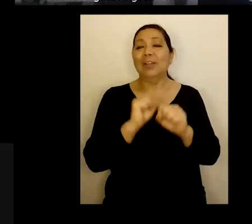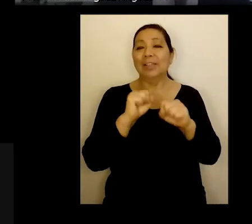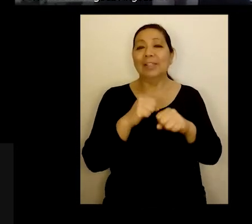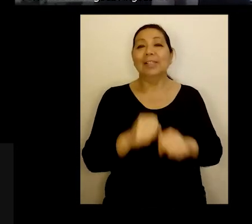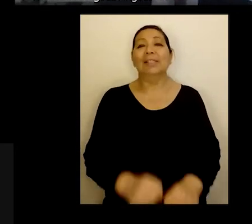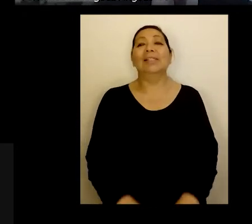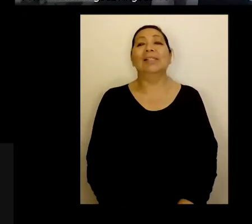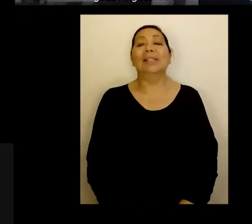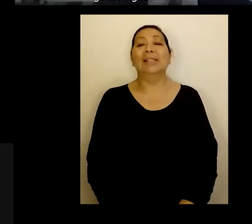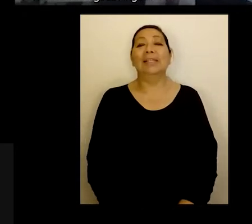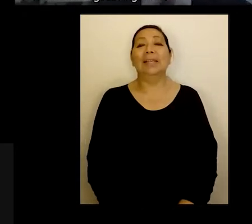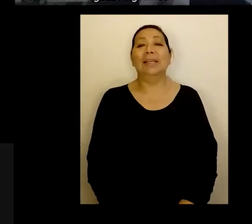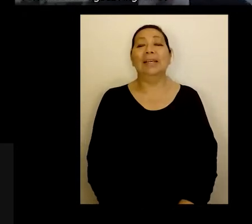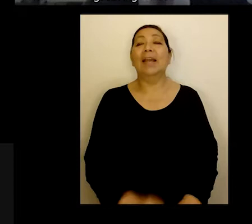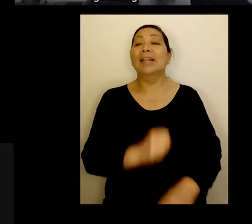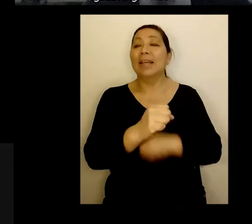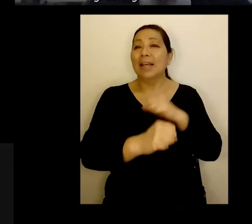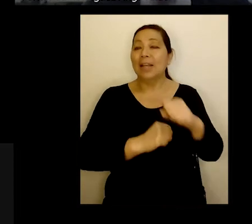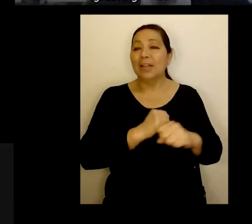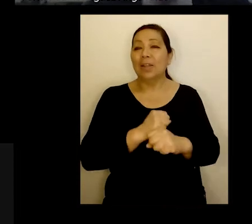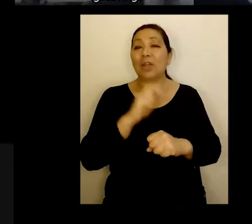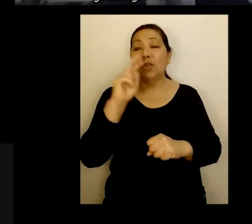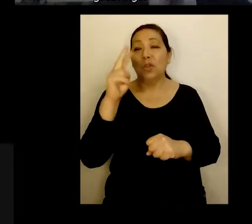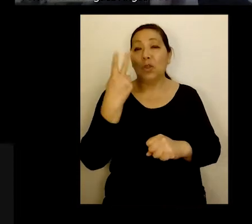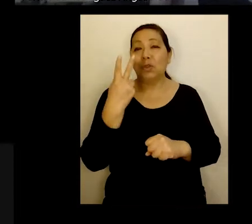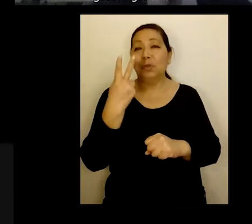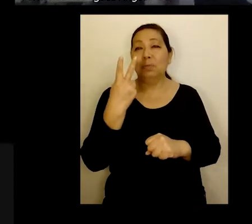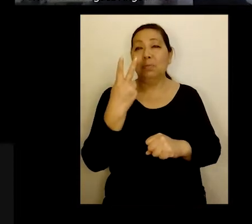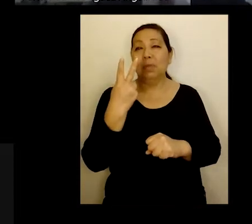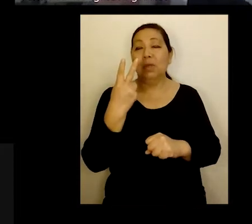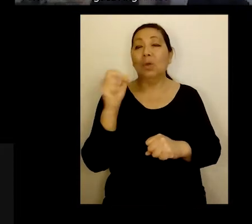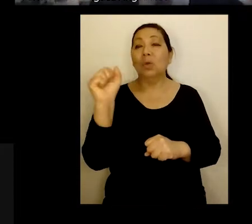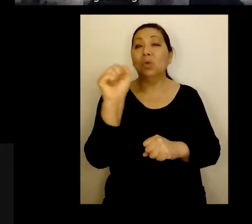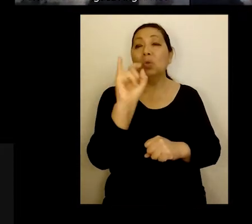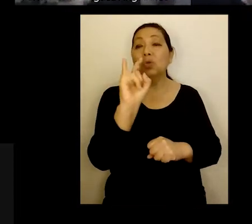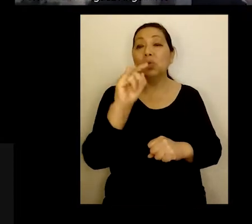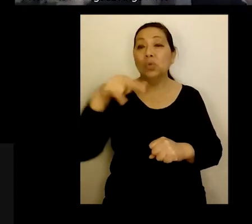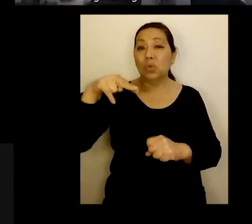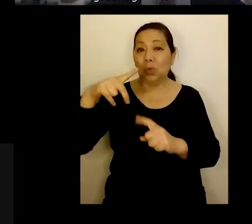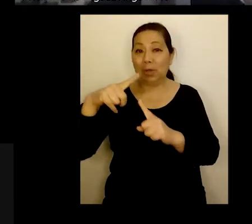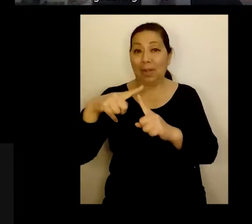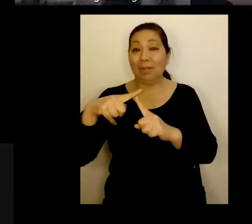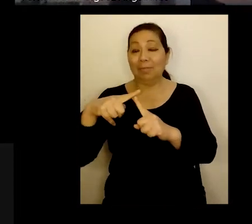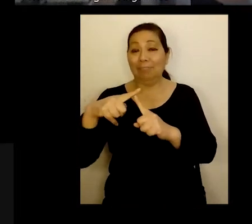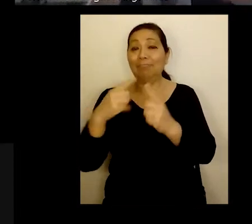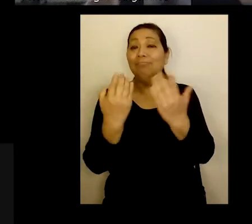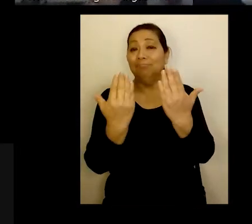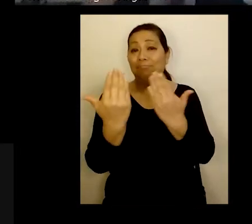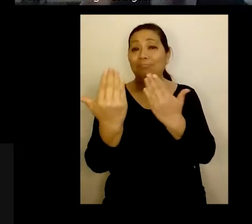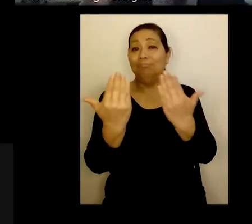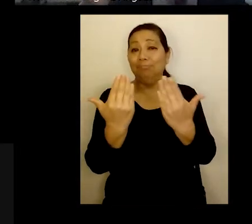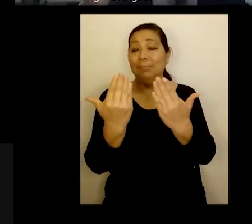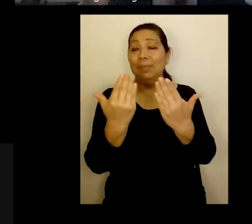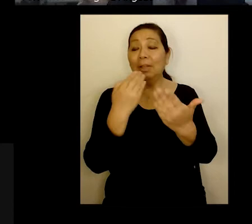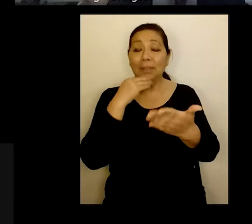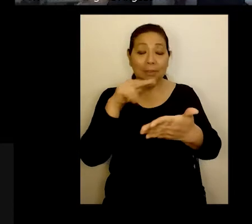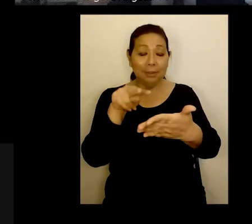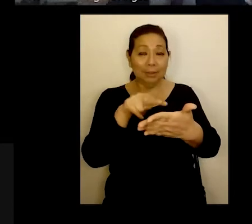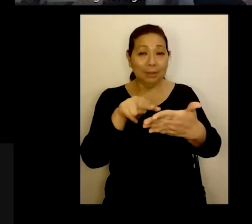efecto, en el año 2000, SUNAT compara nuestra